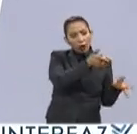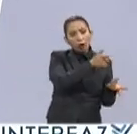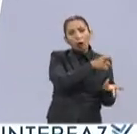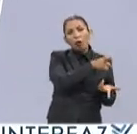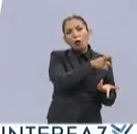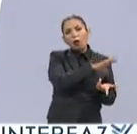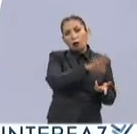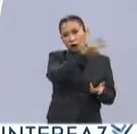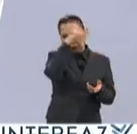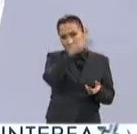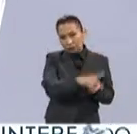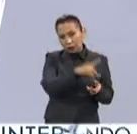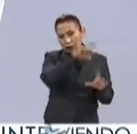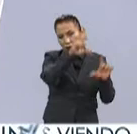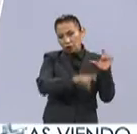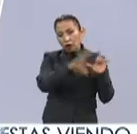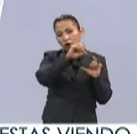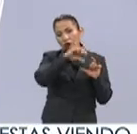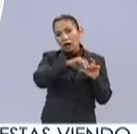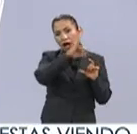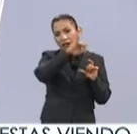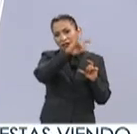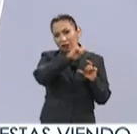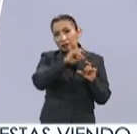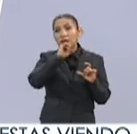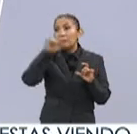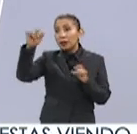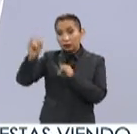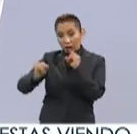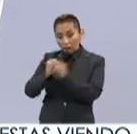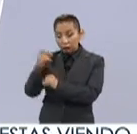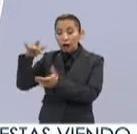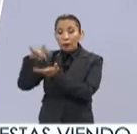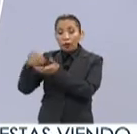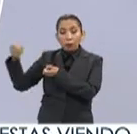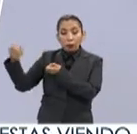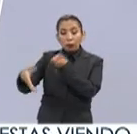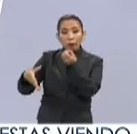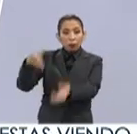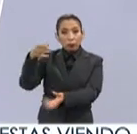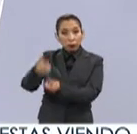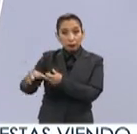instancias nacionales como el CONACYT, sino también instancias internacionales como los